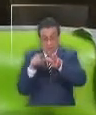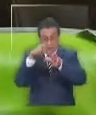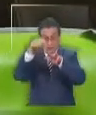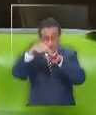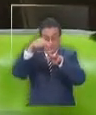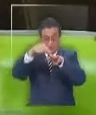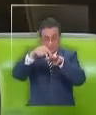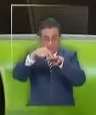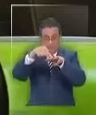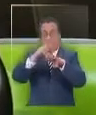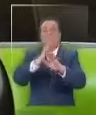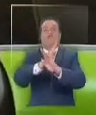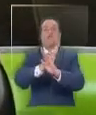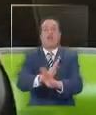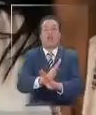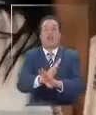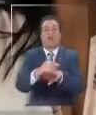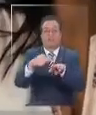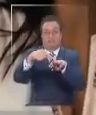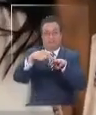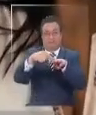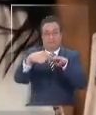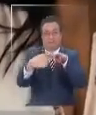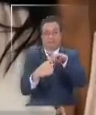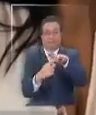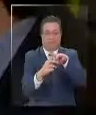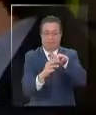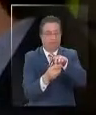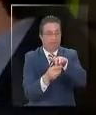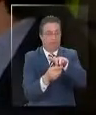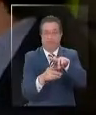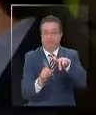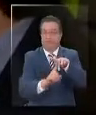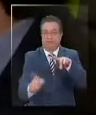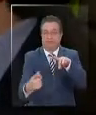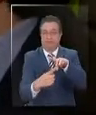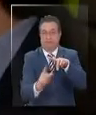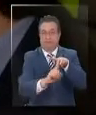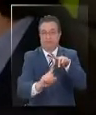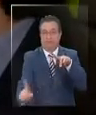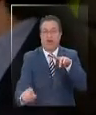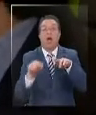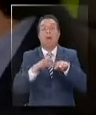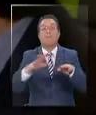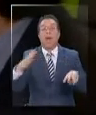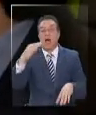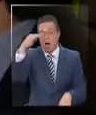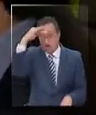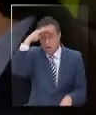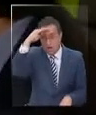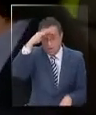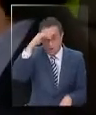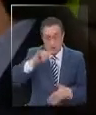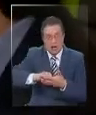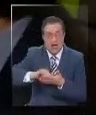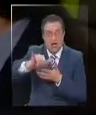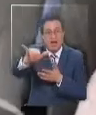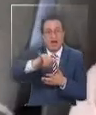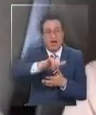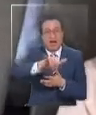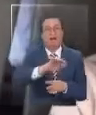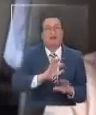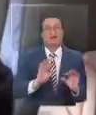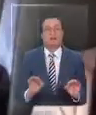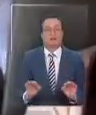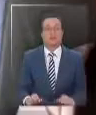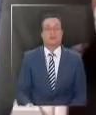bloqueados con la intención de que las personas se sientan con mayor confianza de volar dentro de un avión.